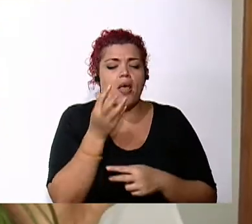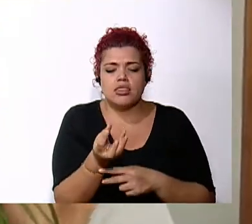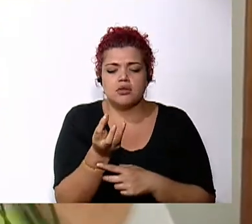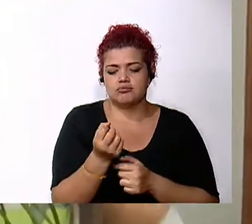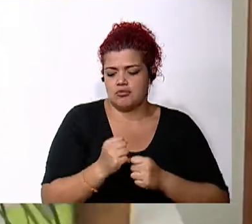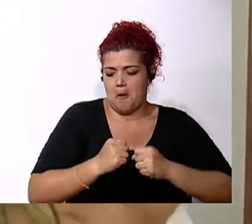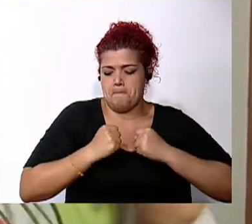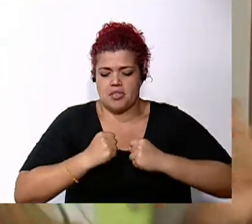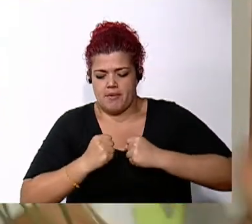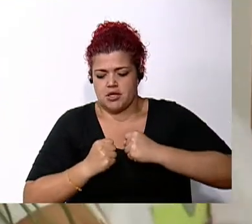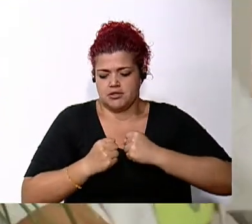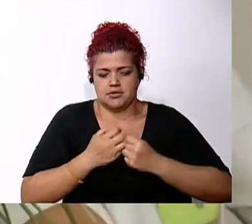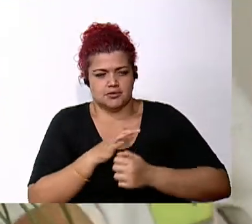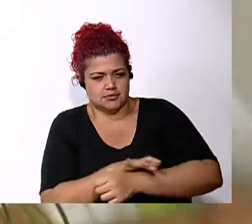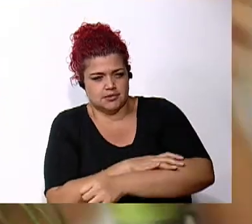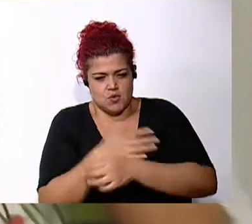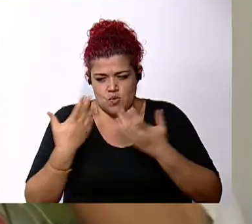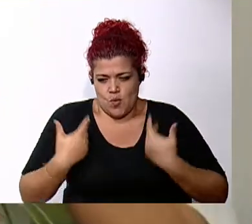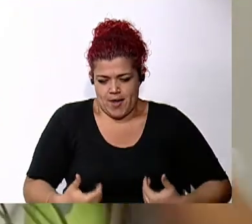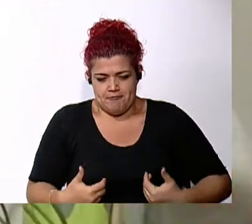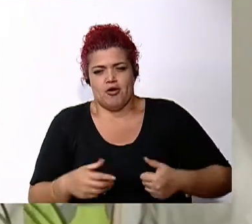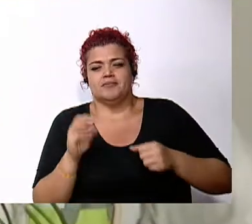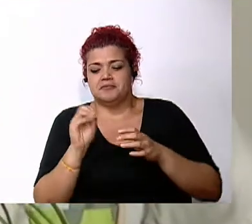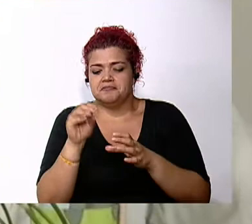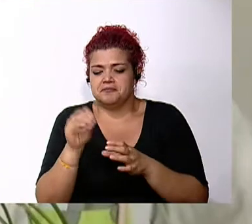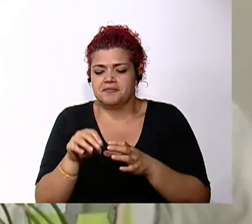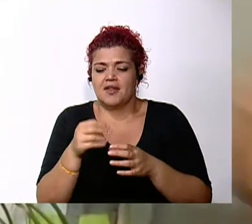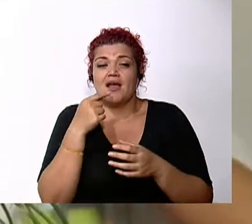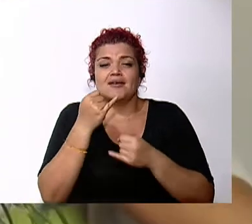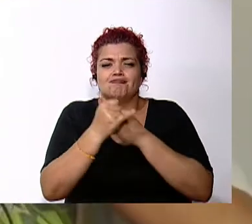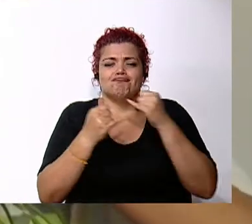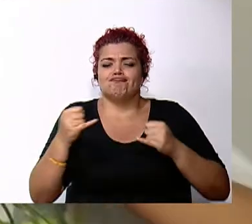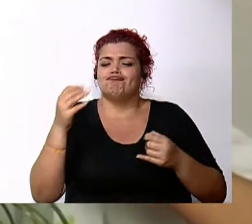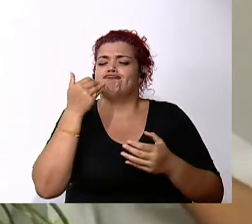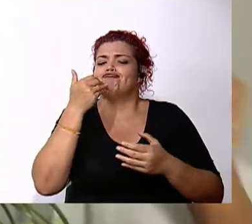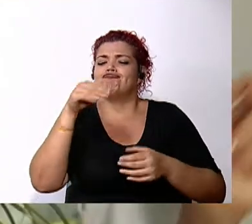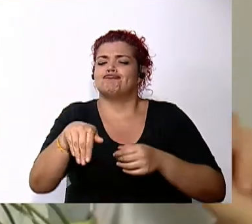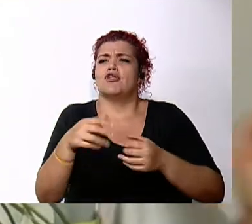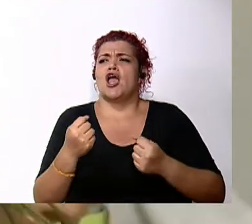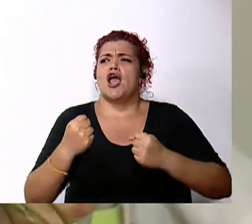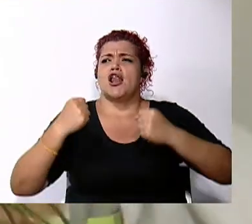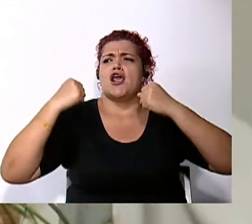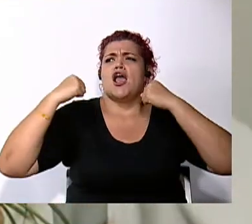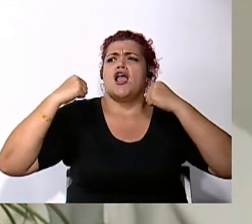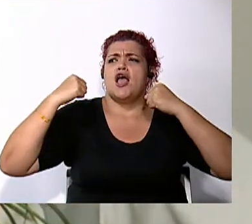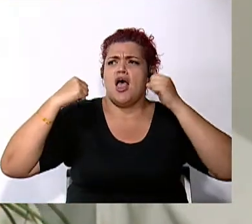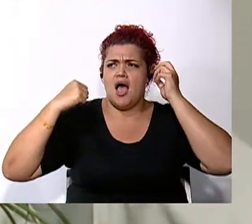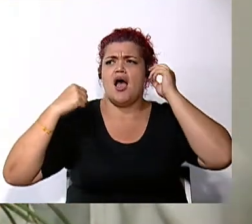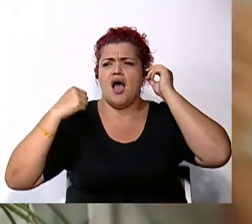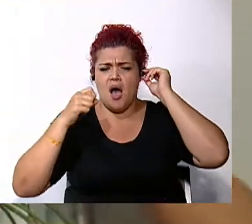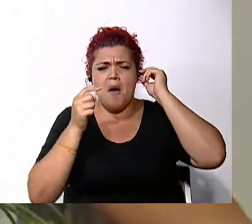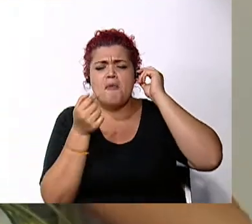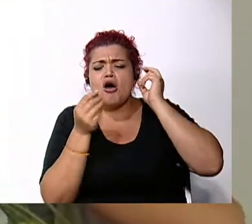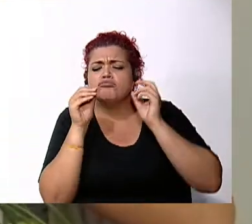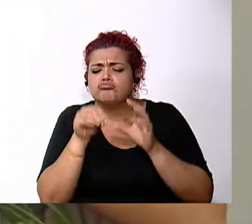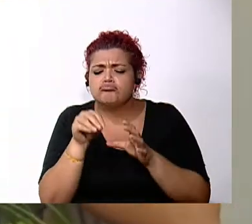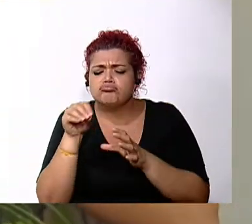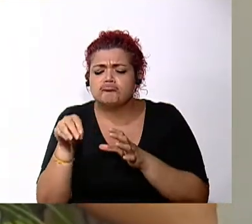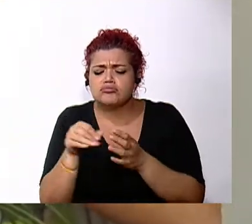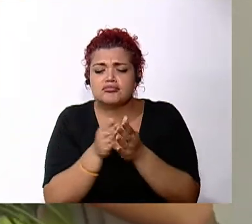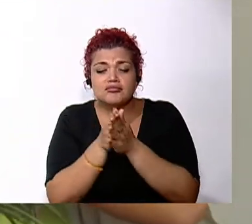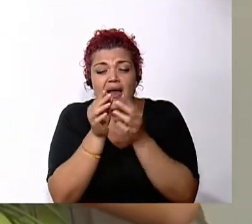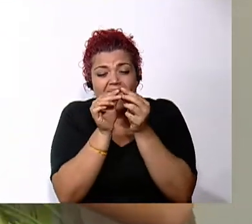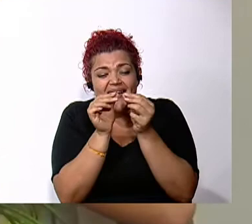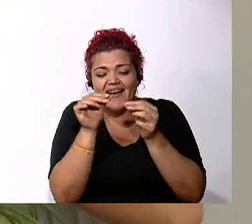tiene muchas vitaminas, ¿eh? Luego, uy, pasta, para que le dé energía, que esto dicen que tiene mucha energía. Unas pocas de avellanas,